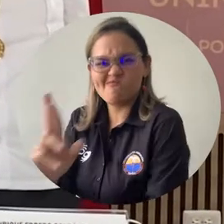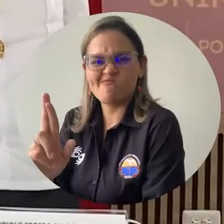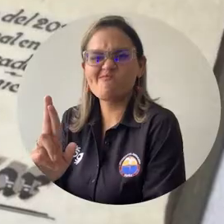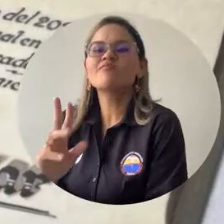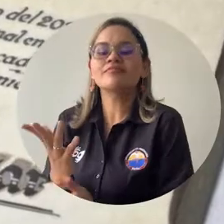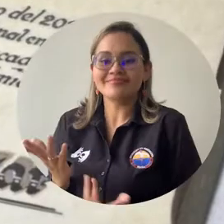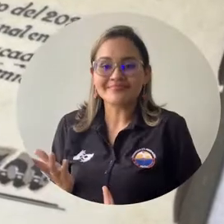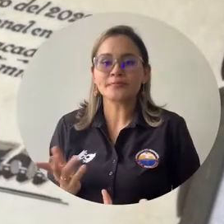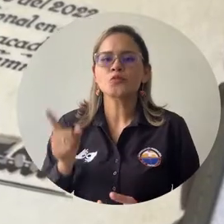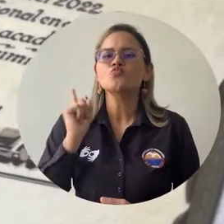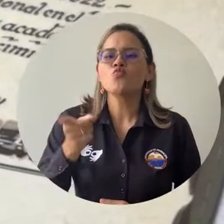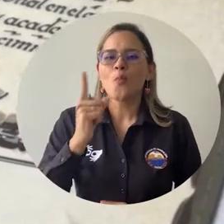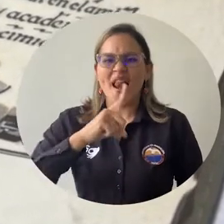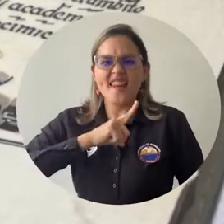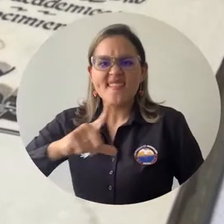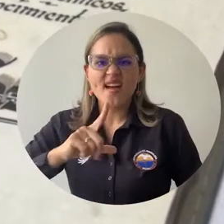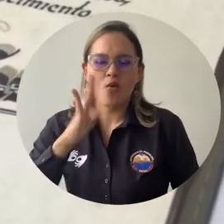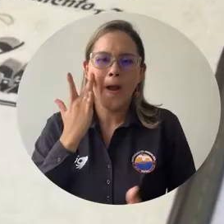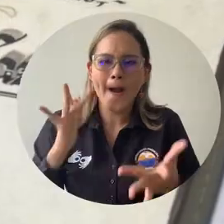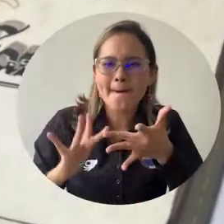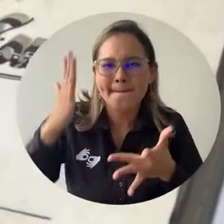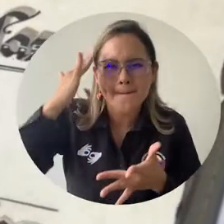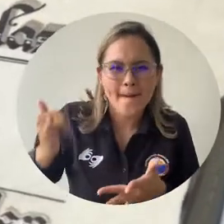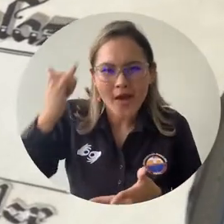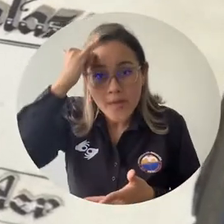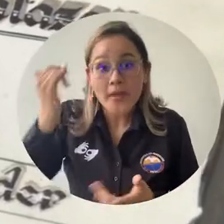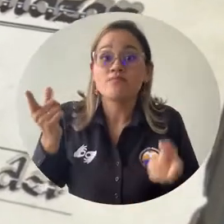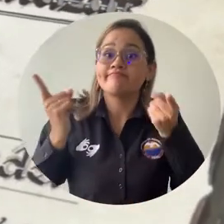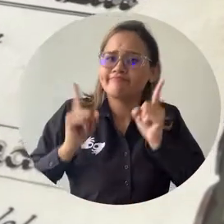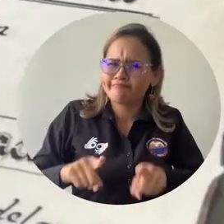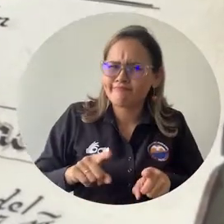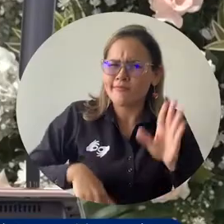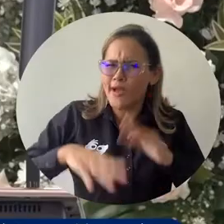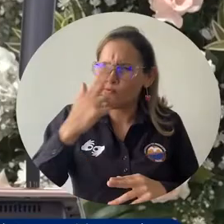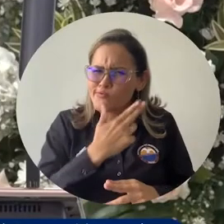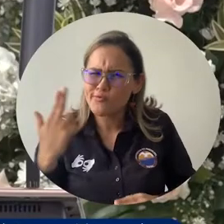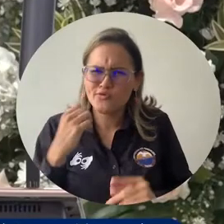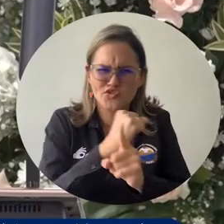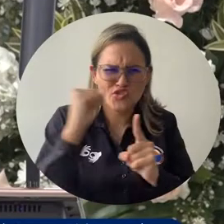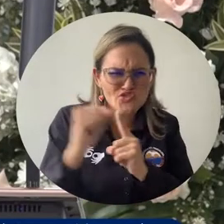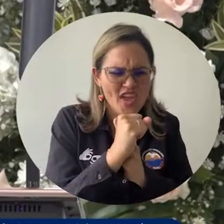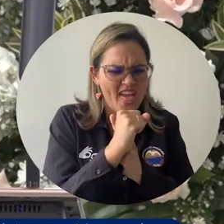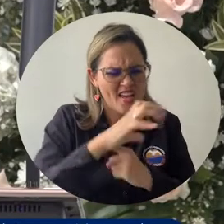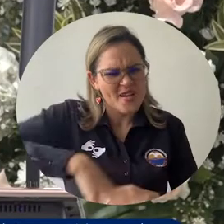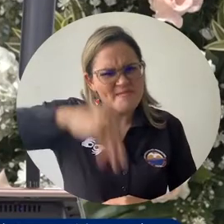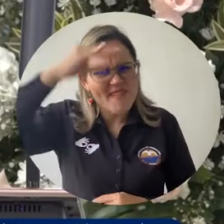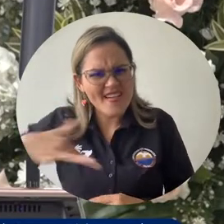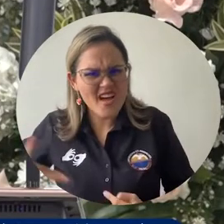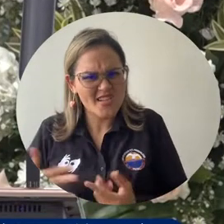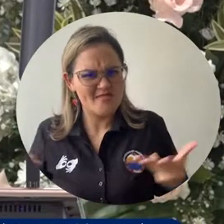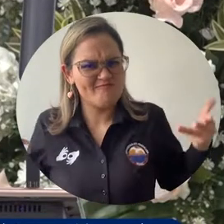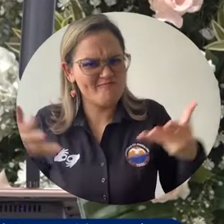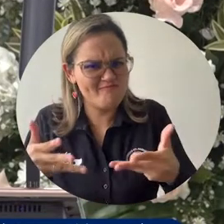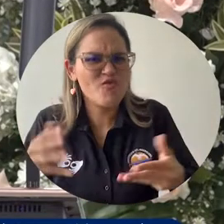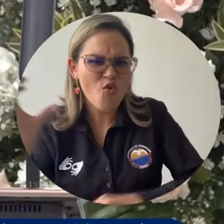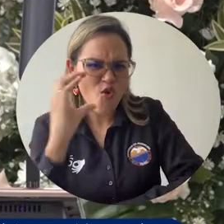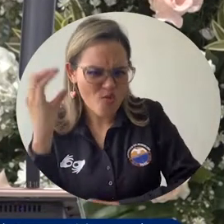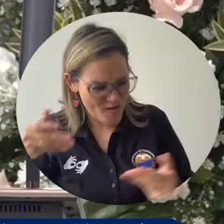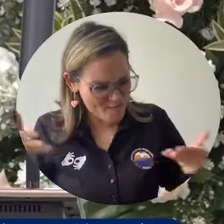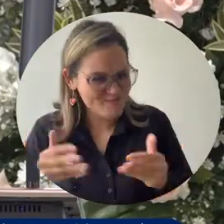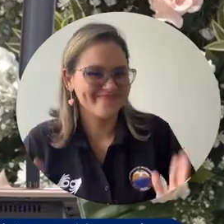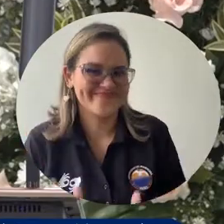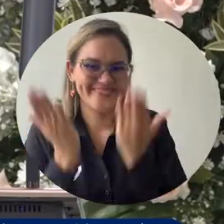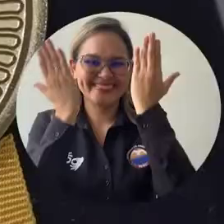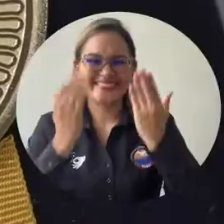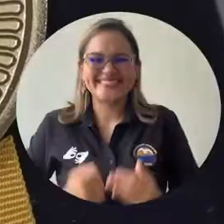estas condecoraciones, gracias a su liderazgo en el ámbito académico y a su evidente compromiso con la sociedad del Magdalena